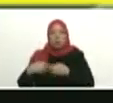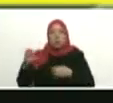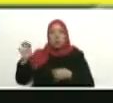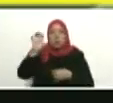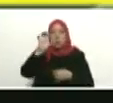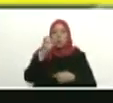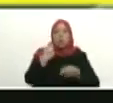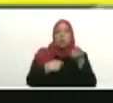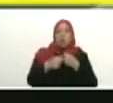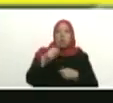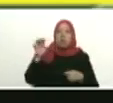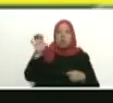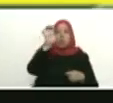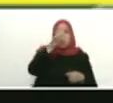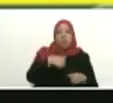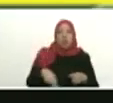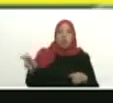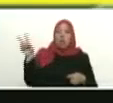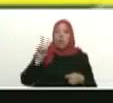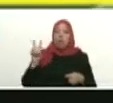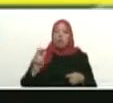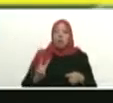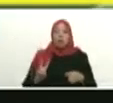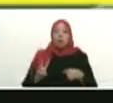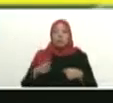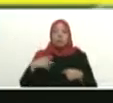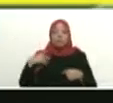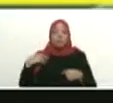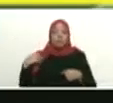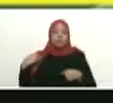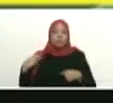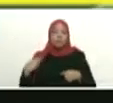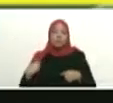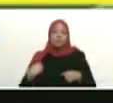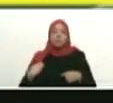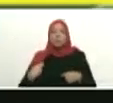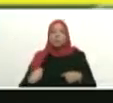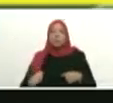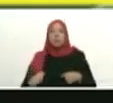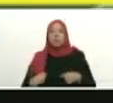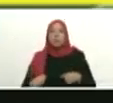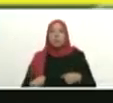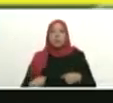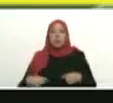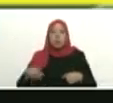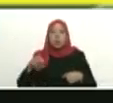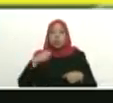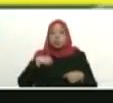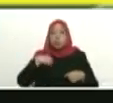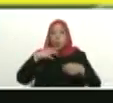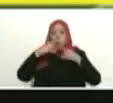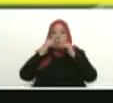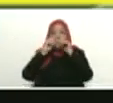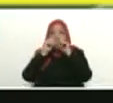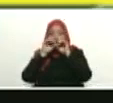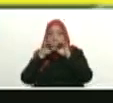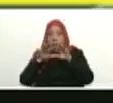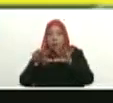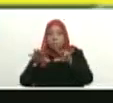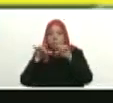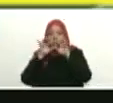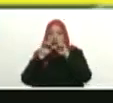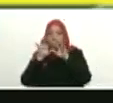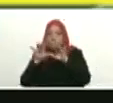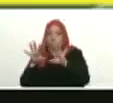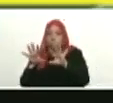allá, lo venden acá. Y entonces la gente cree, no, estoy echando vapor, humo, puro vapor. No es vapor,